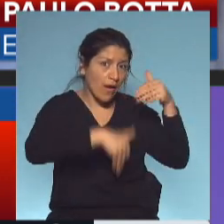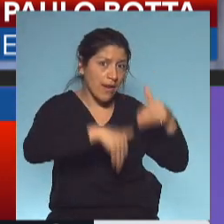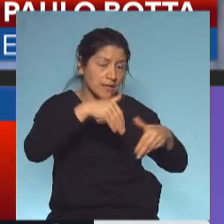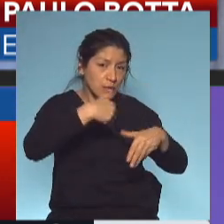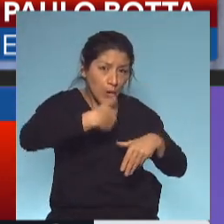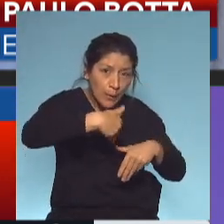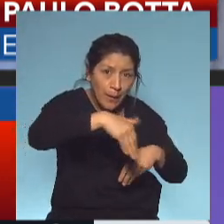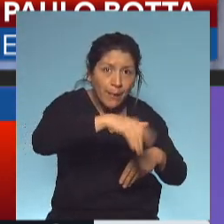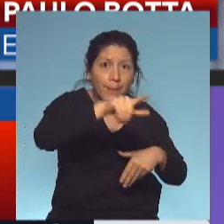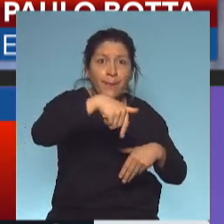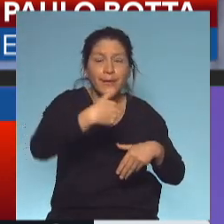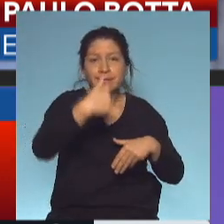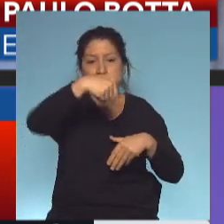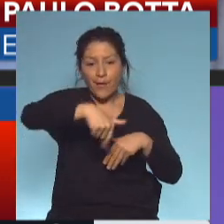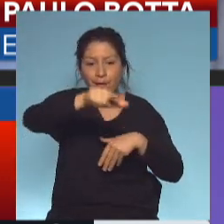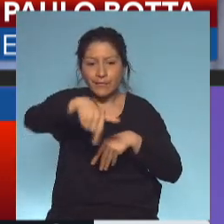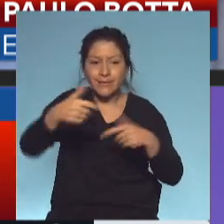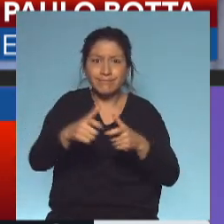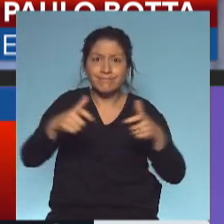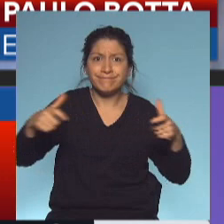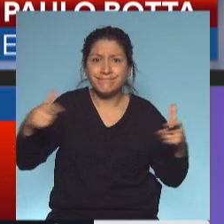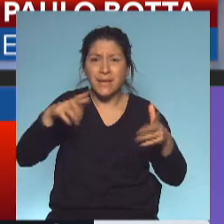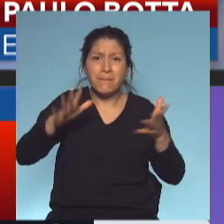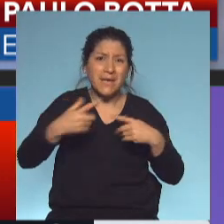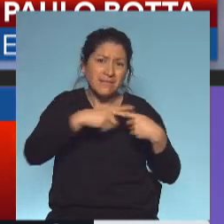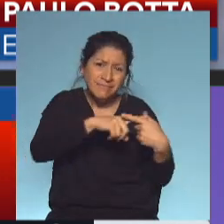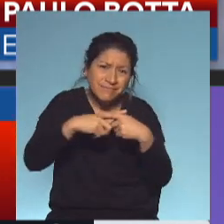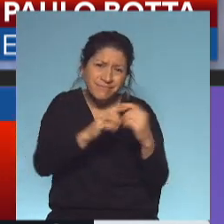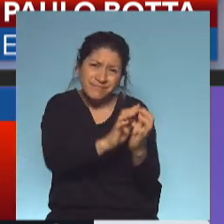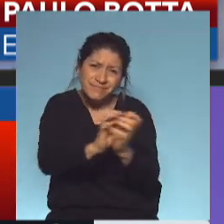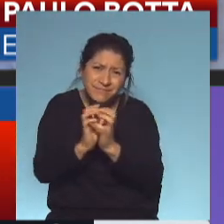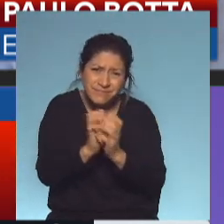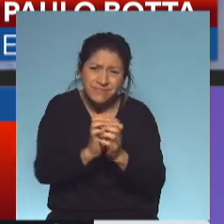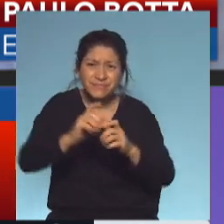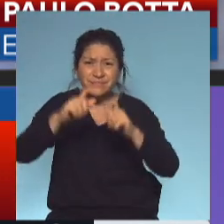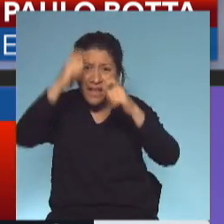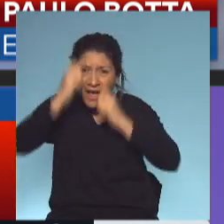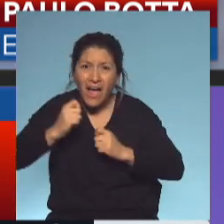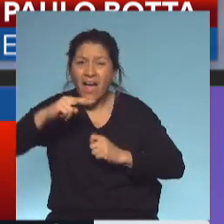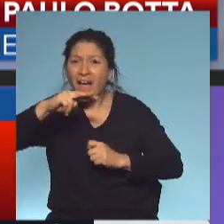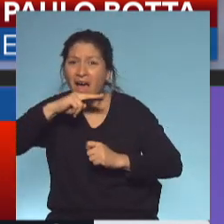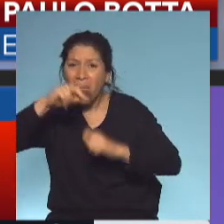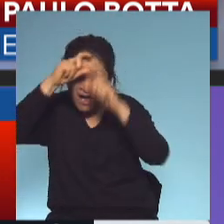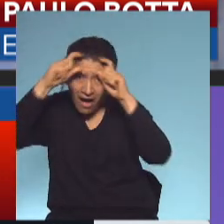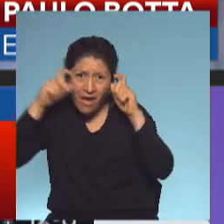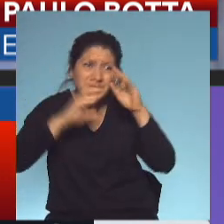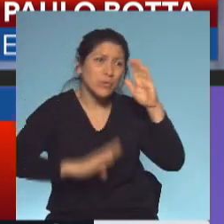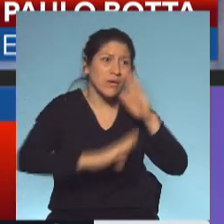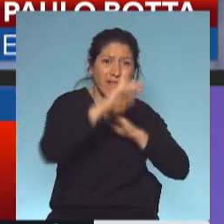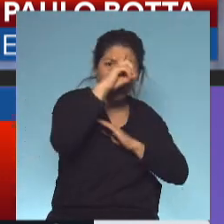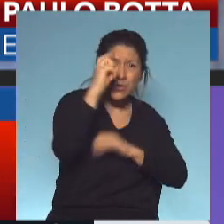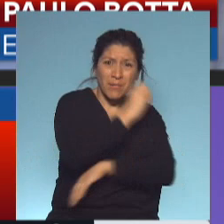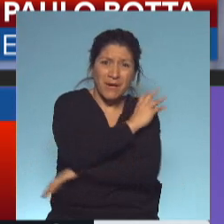tener lugar, pues ahora tenemos esta posición cada vez más conflictiva entre Hamas en Gaza y la Autoridad Nacional Palestina